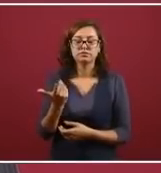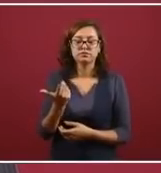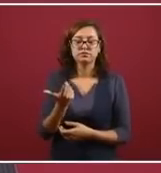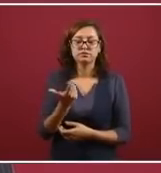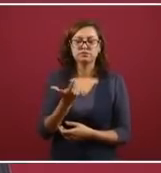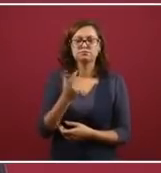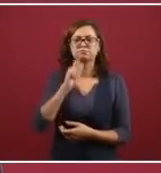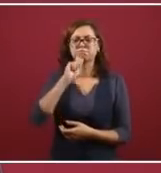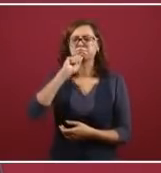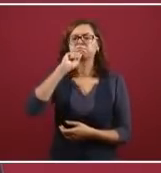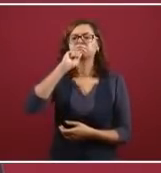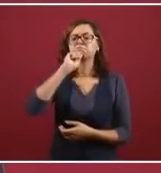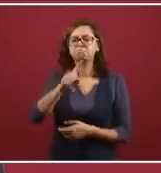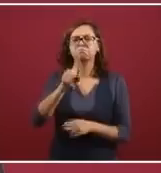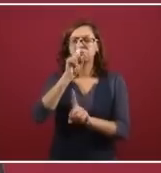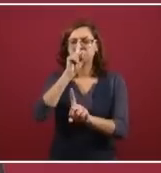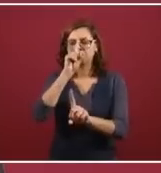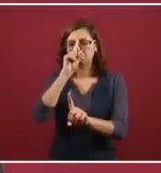el propósito de que no